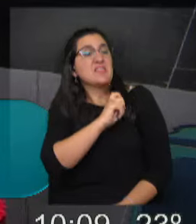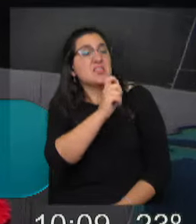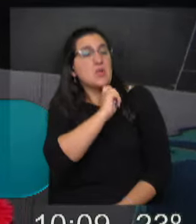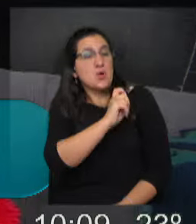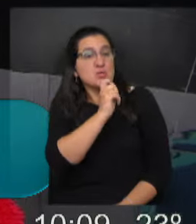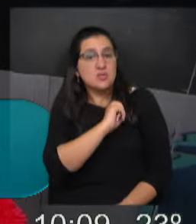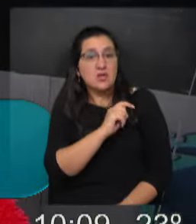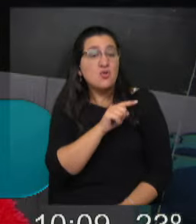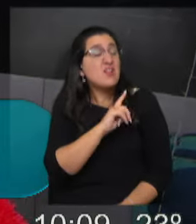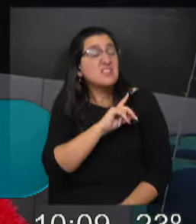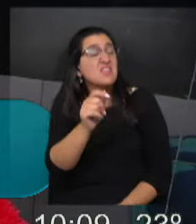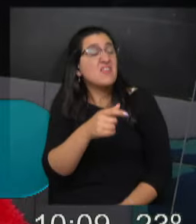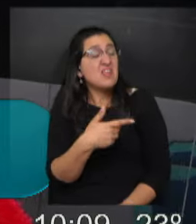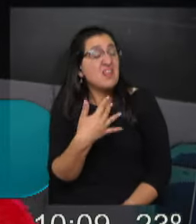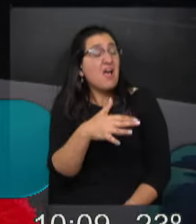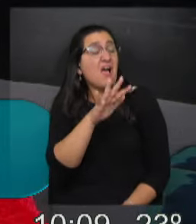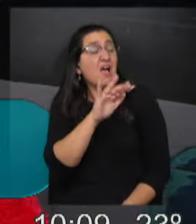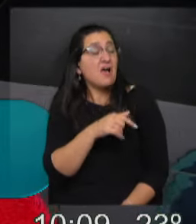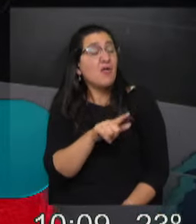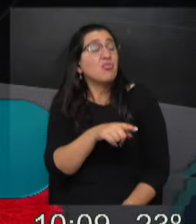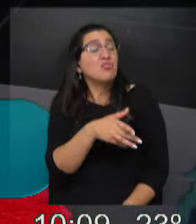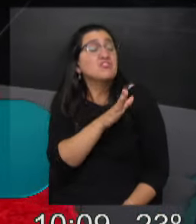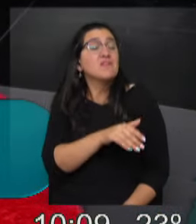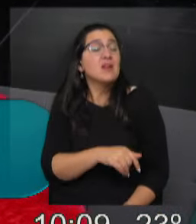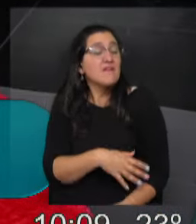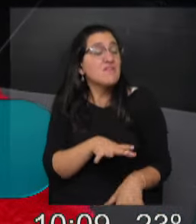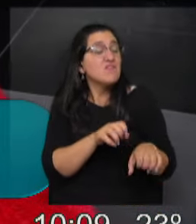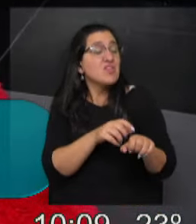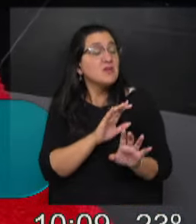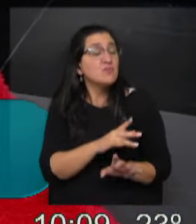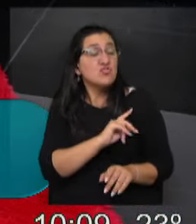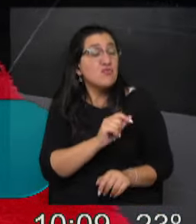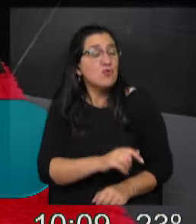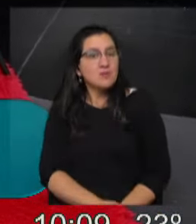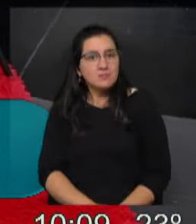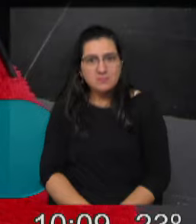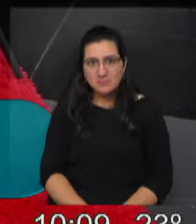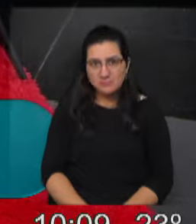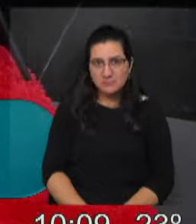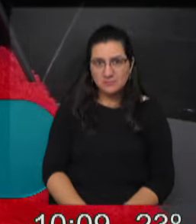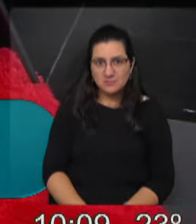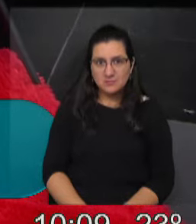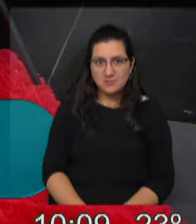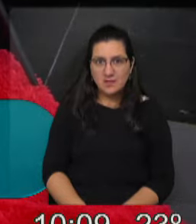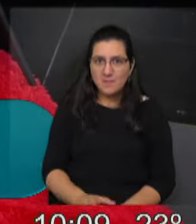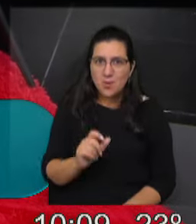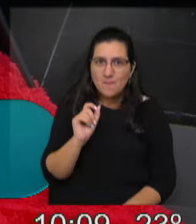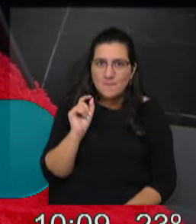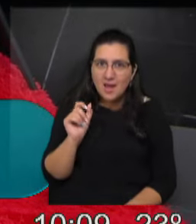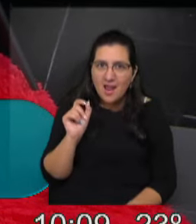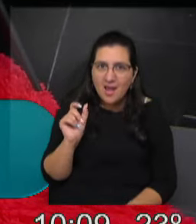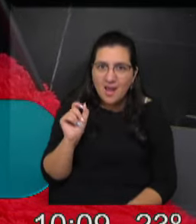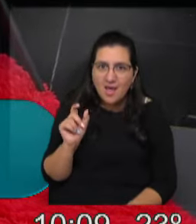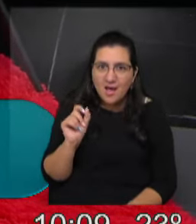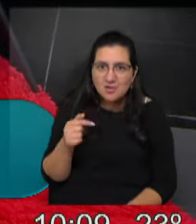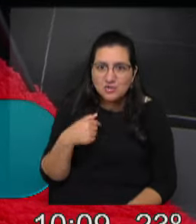No era que se iban a ir, tanto que se iban a ir. ¿A dónde se iban a ir a vivir ustedes que no se fueron? O sea, una cosa sarcástica con una niña